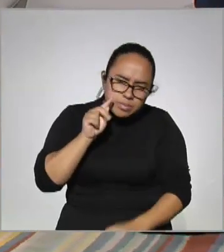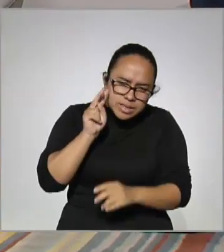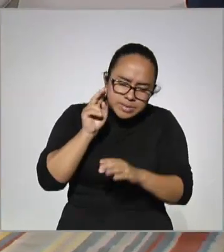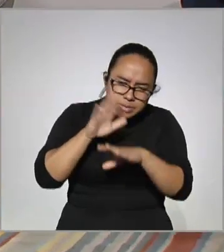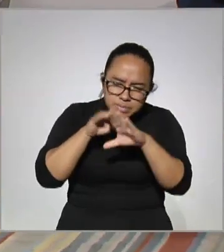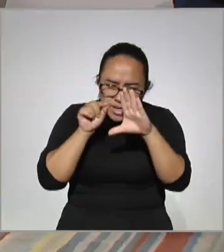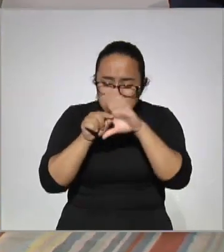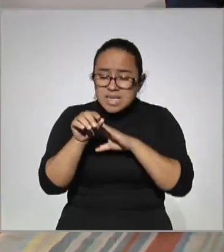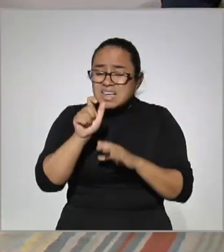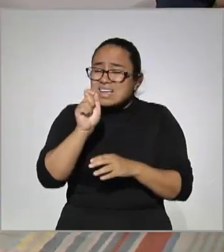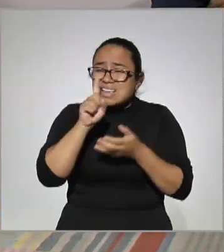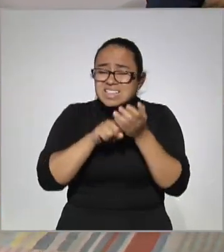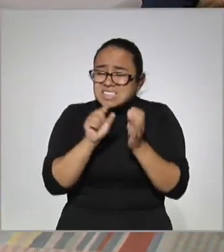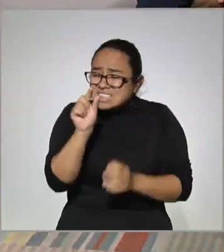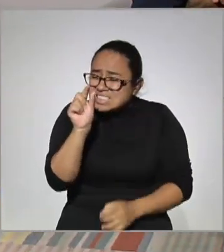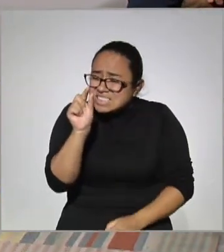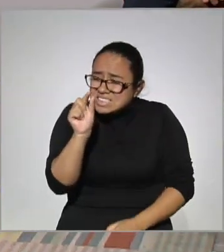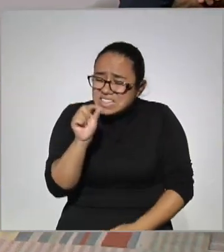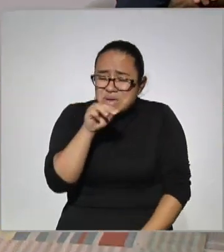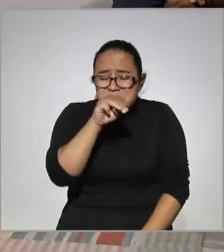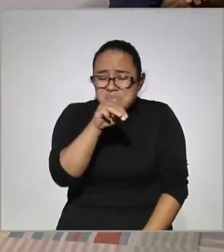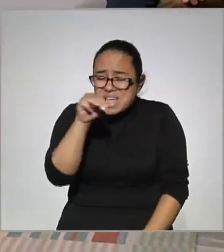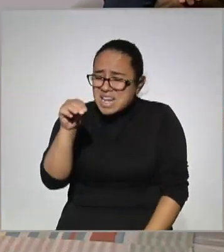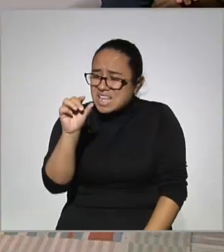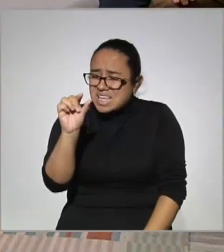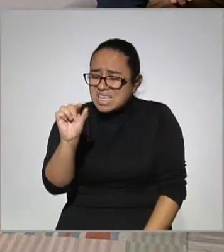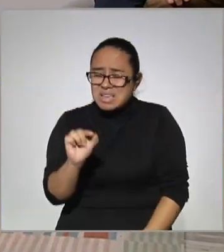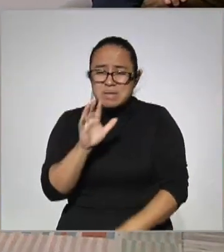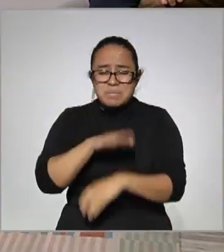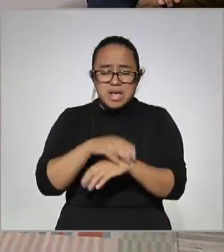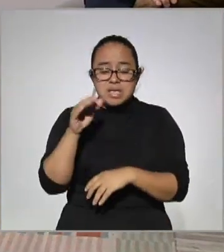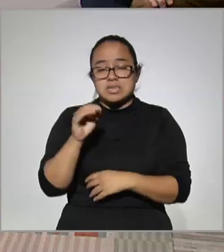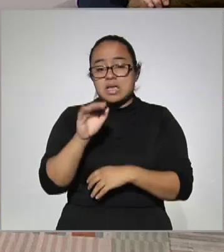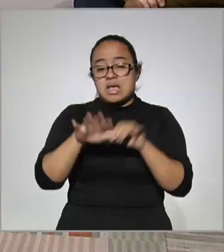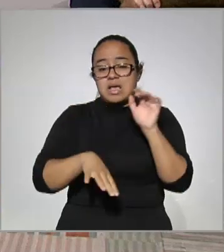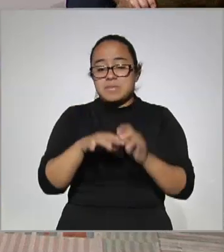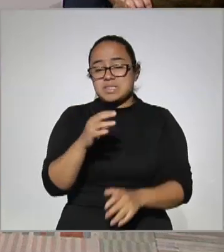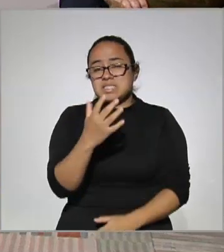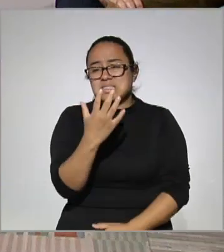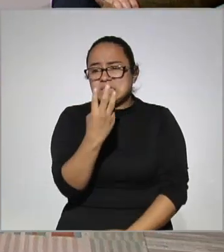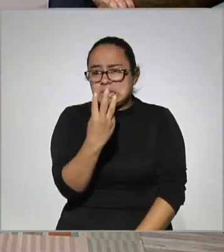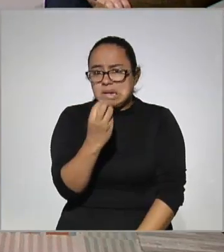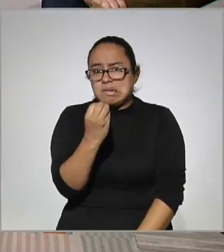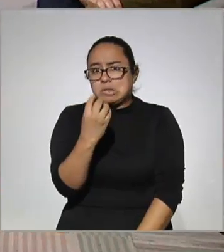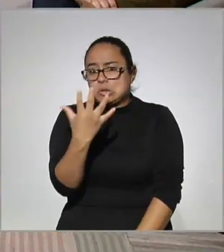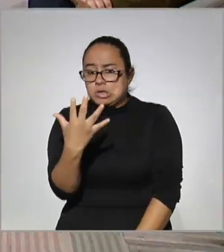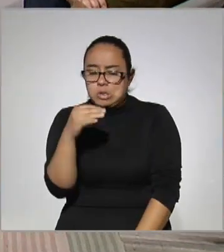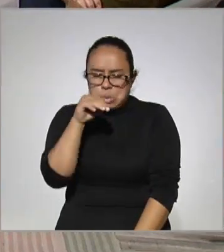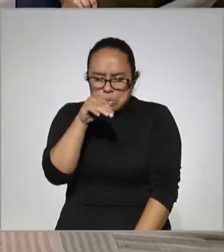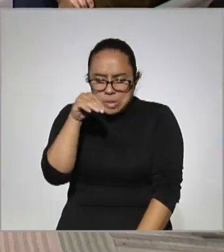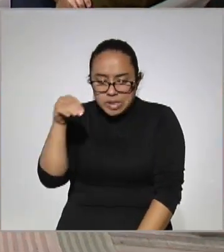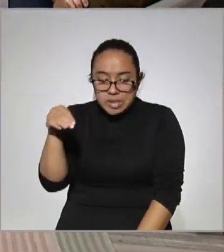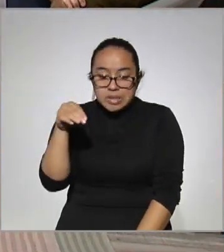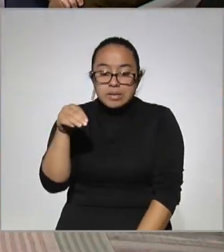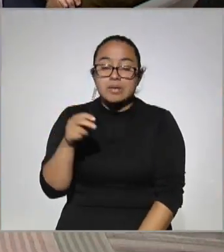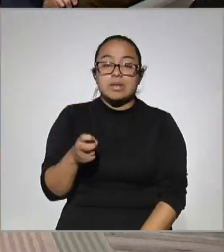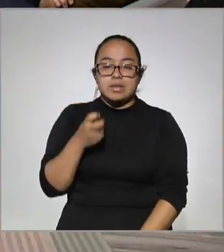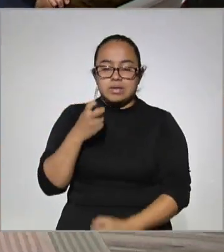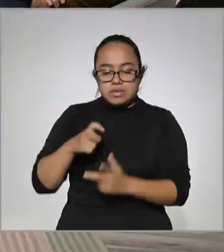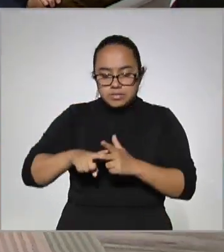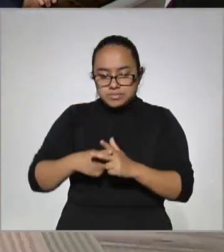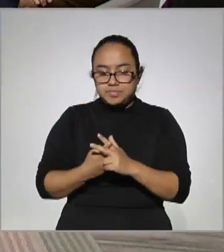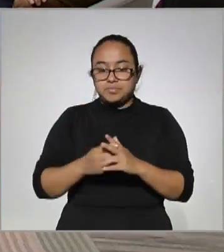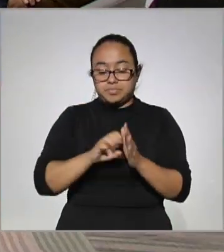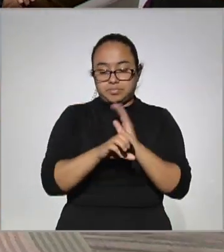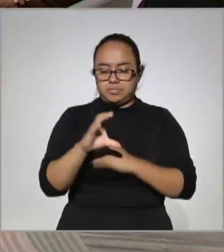son milímetros, realmente un microinvasor son profundidad de 3, 5 milímetros y de ahí partir, porque si con